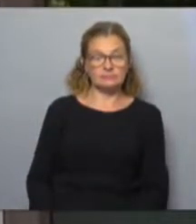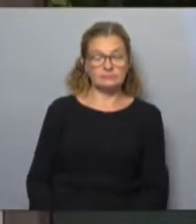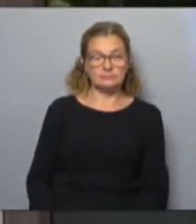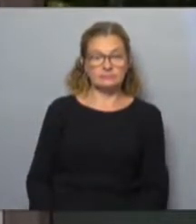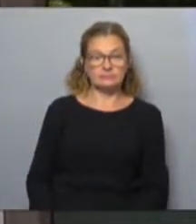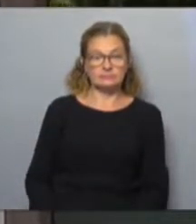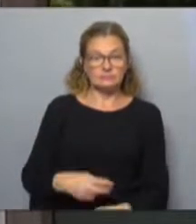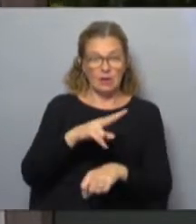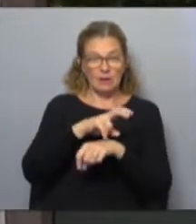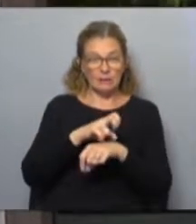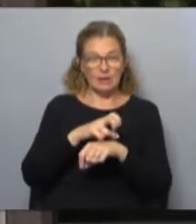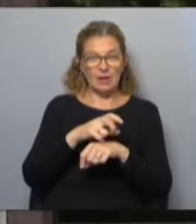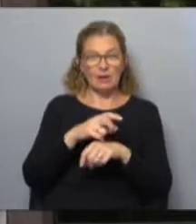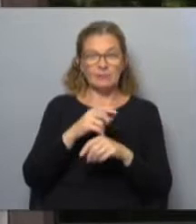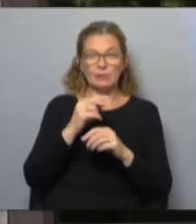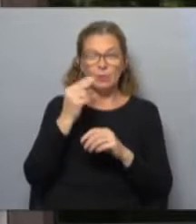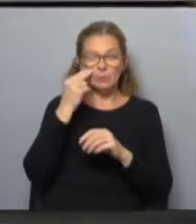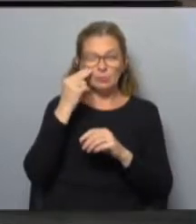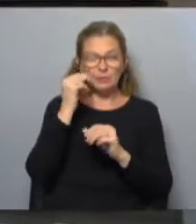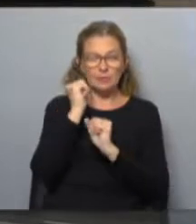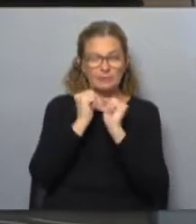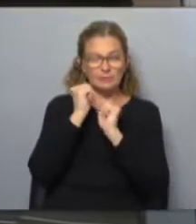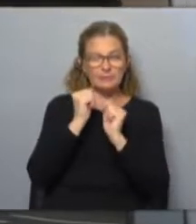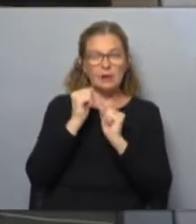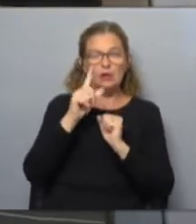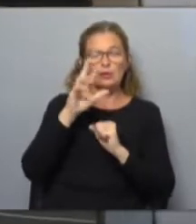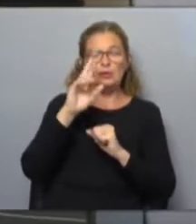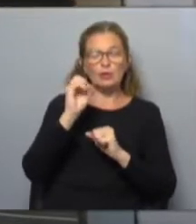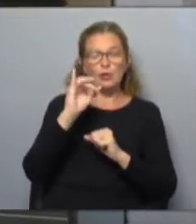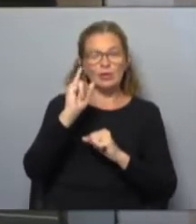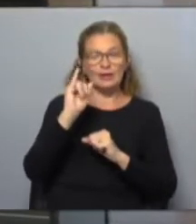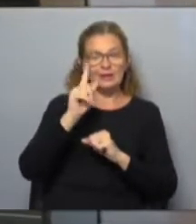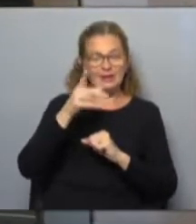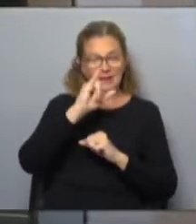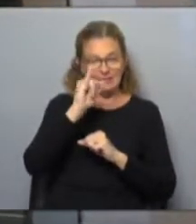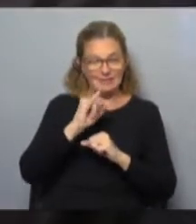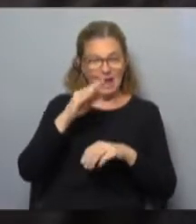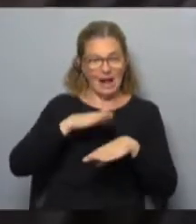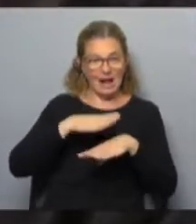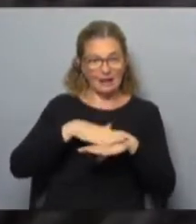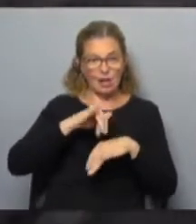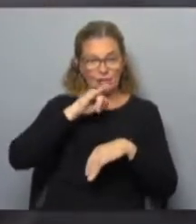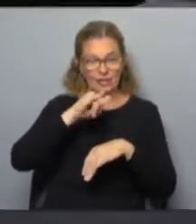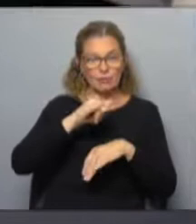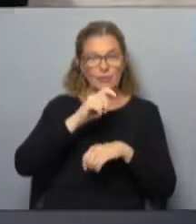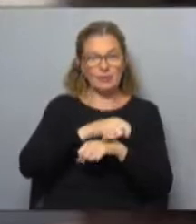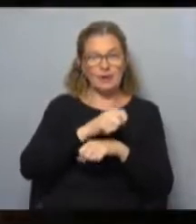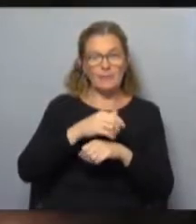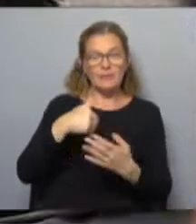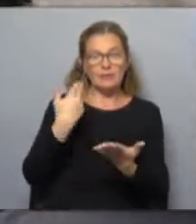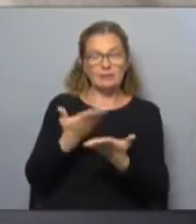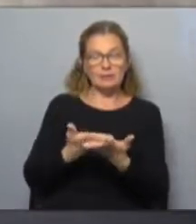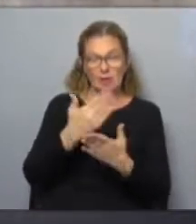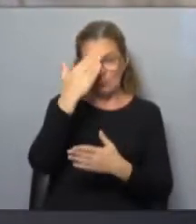El fiscal de Delitos Económicos y Complejos, Gilberto Rodríguez, a cargo de la investigación sobre la denuncia penal presentada por senadores del